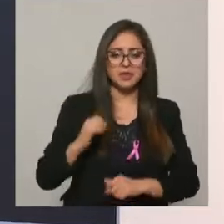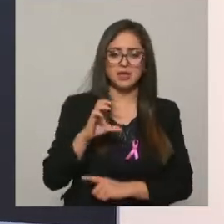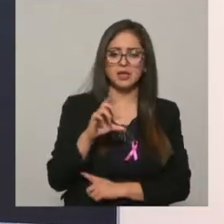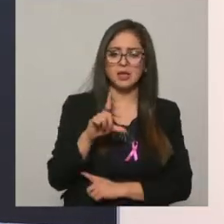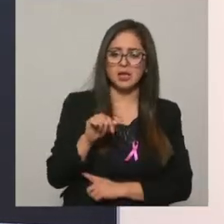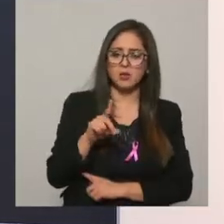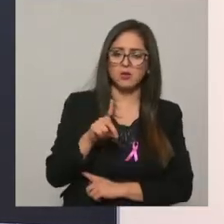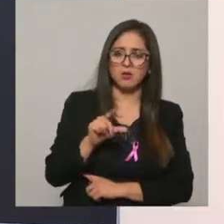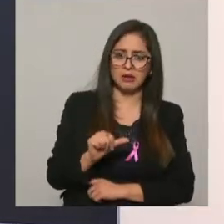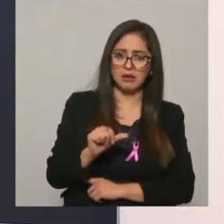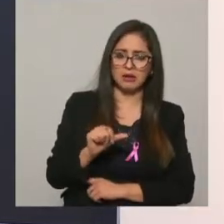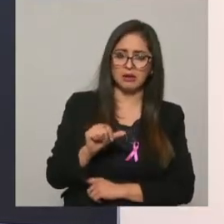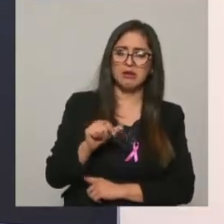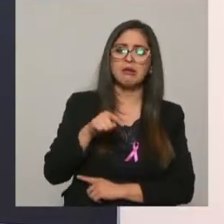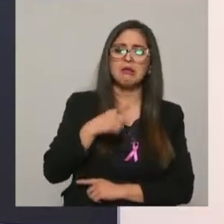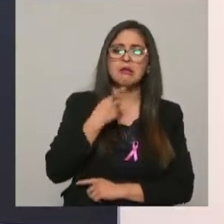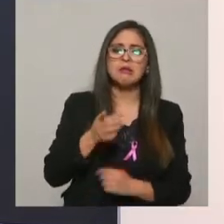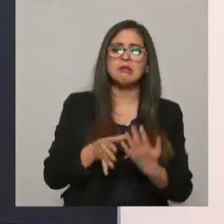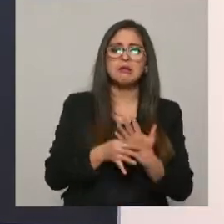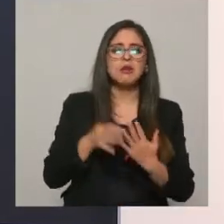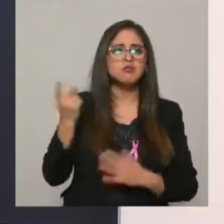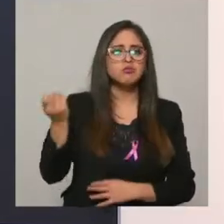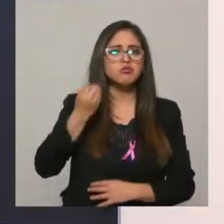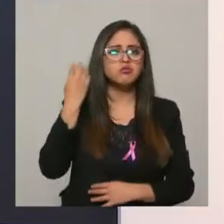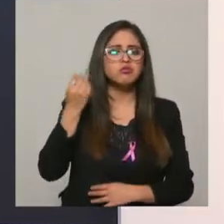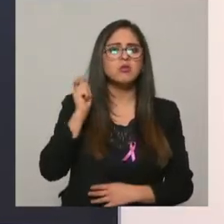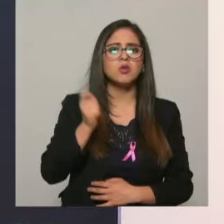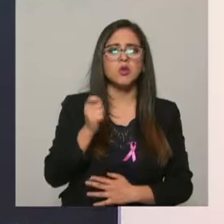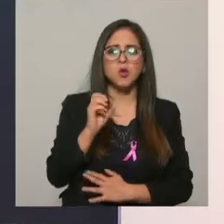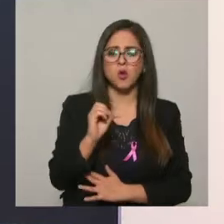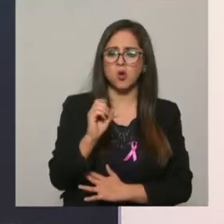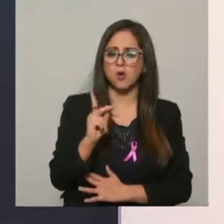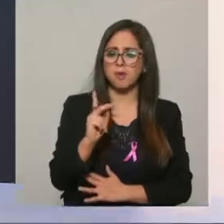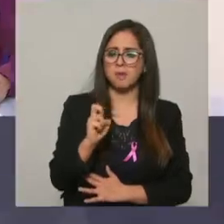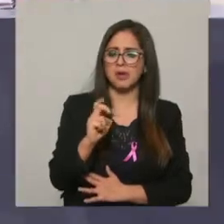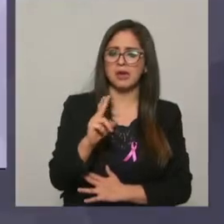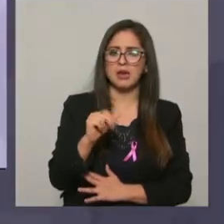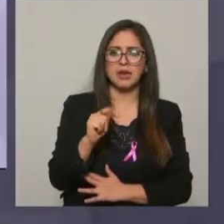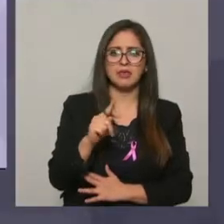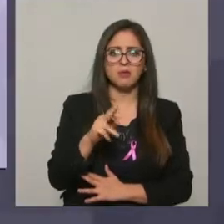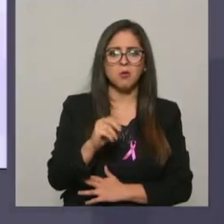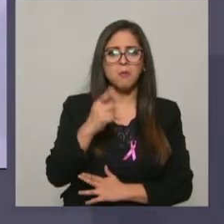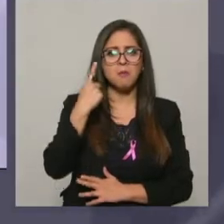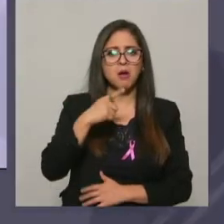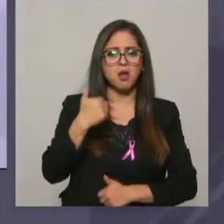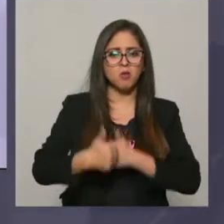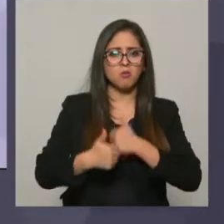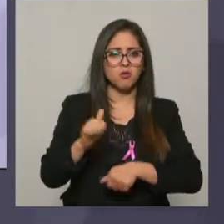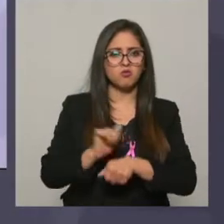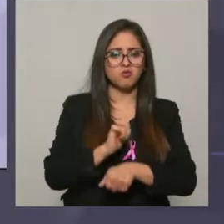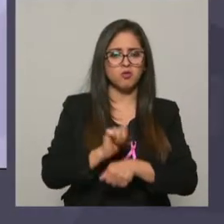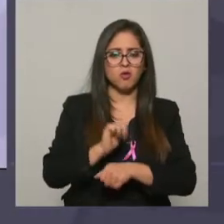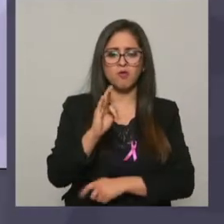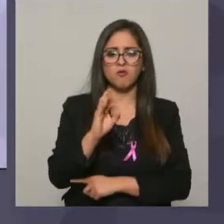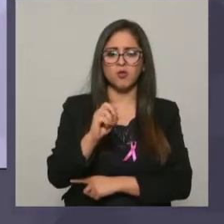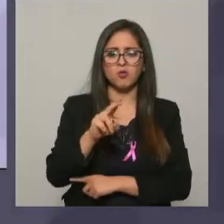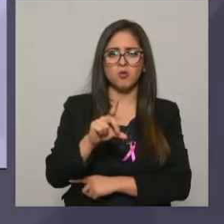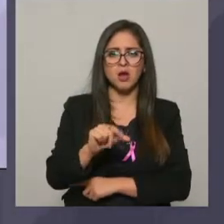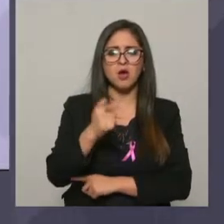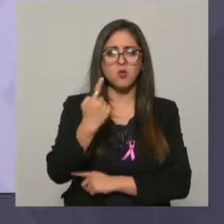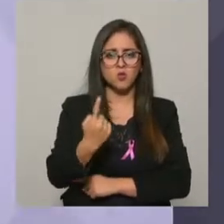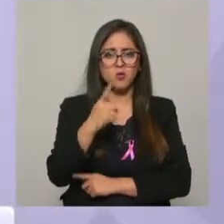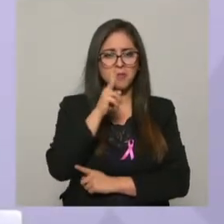Pardo ofreció una rueda de prensa sobre el operativo Fórmula 1. Tenemos las imágenes y sobre todo lo que dijo. Escuchemos con